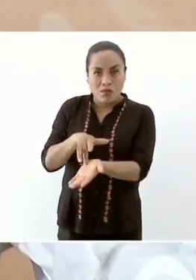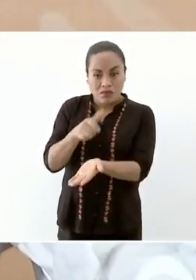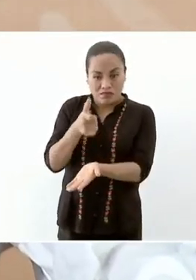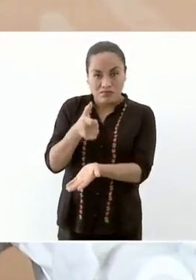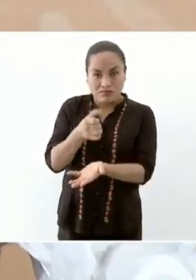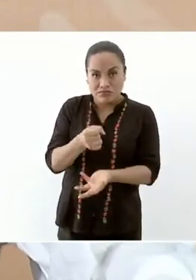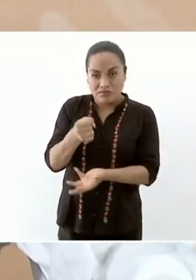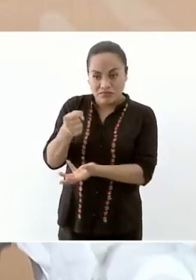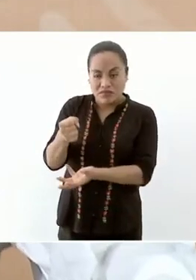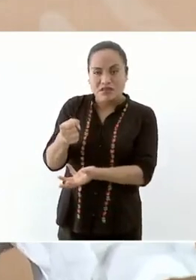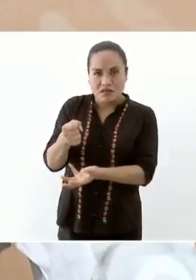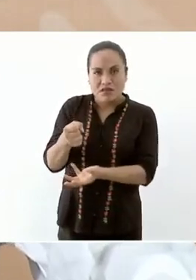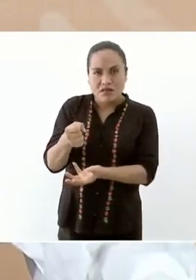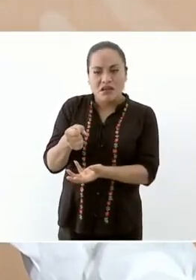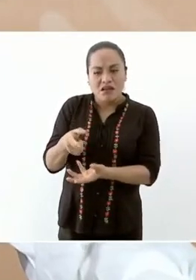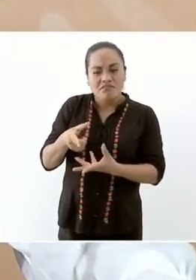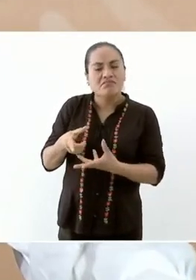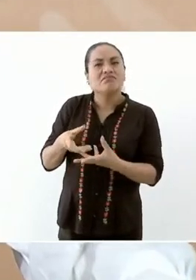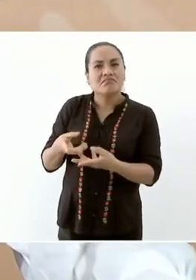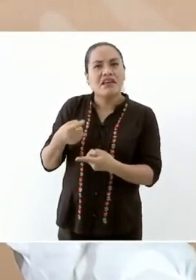al